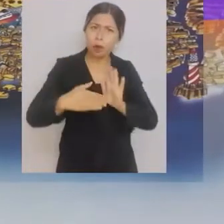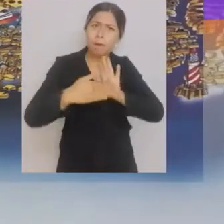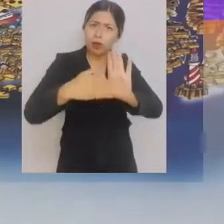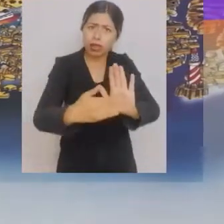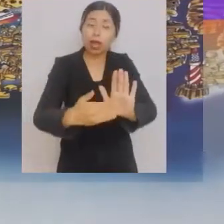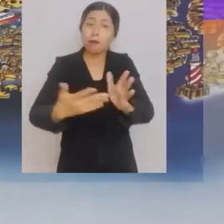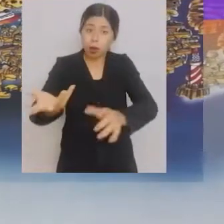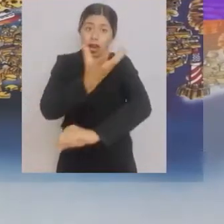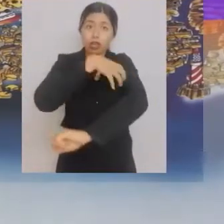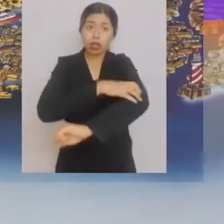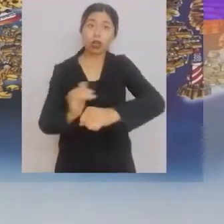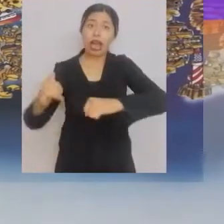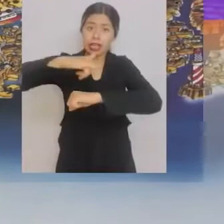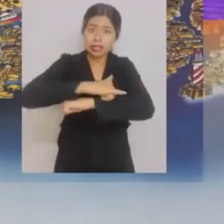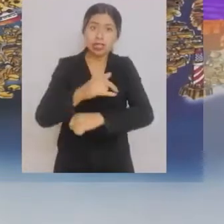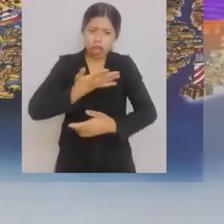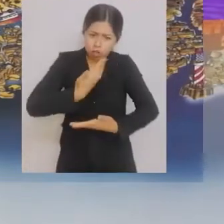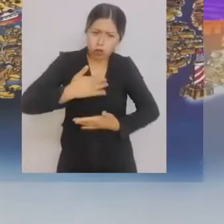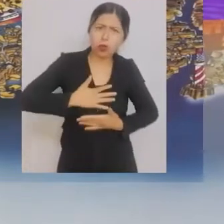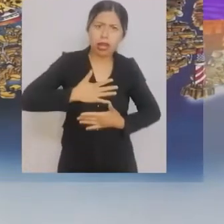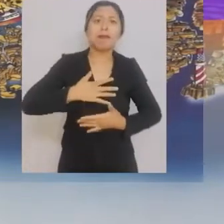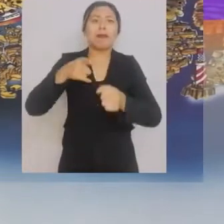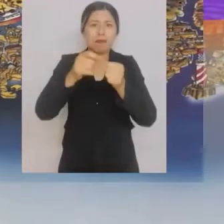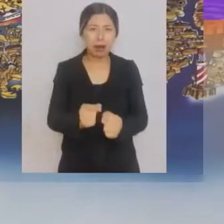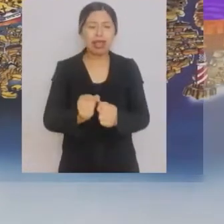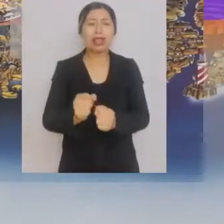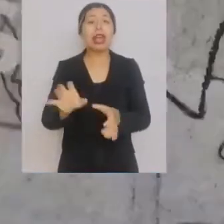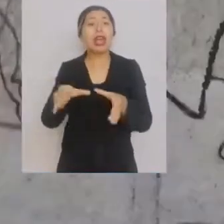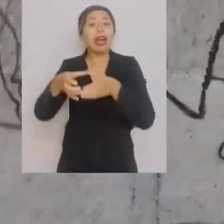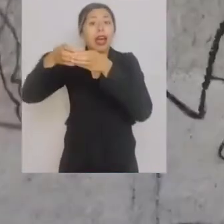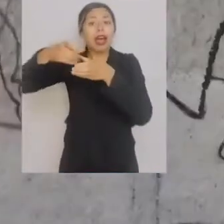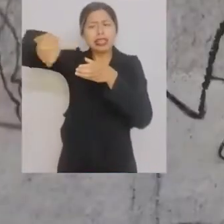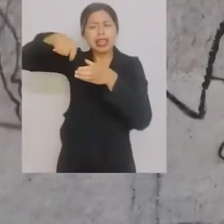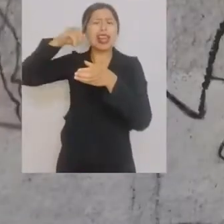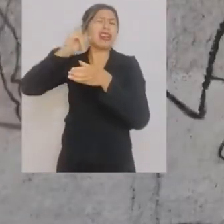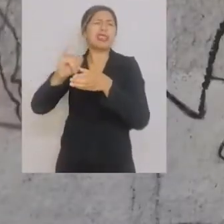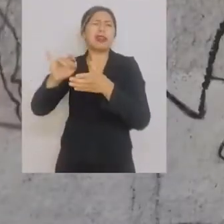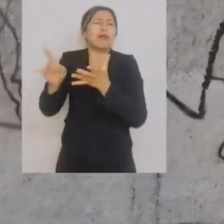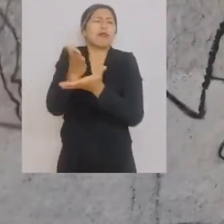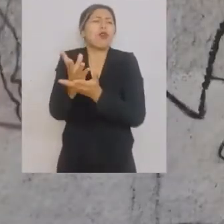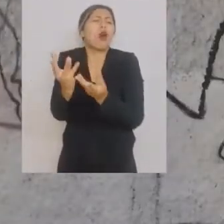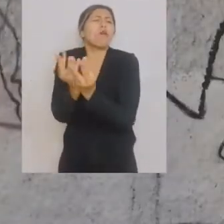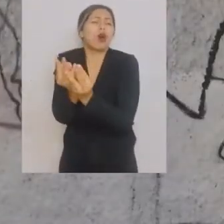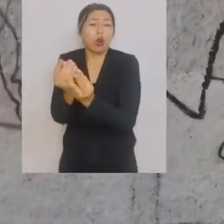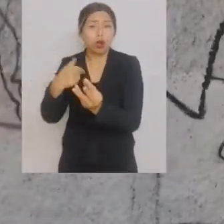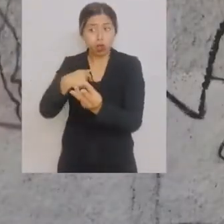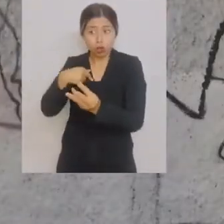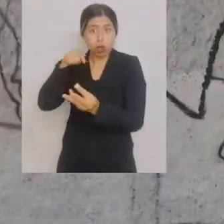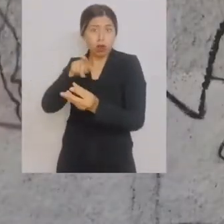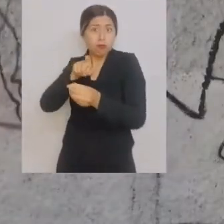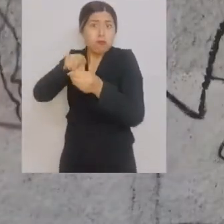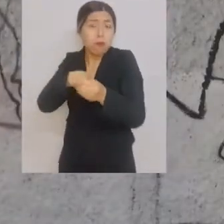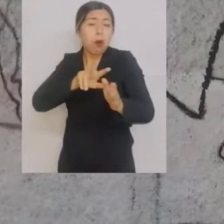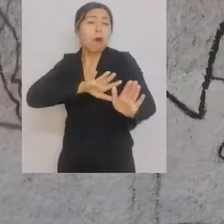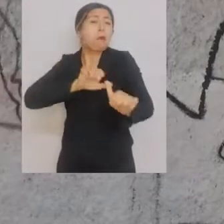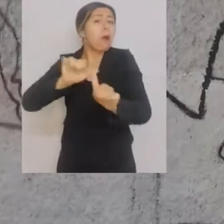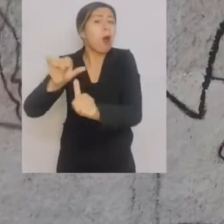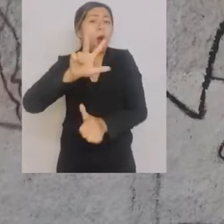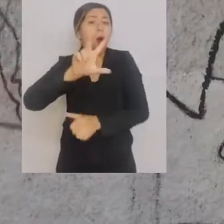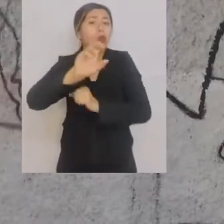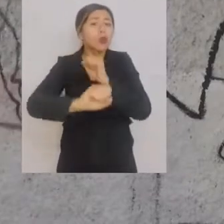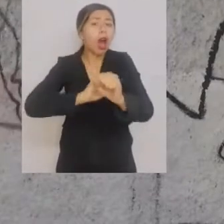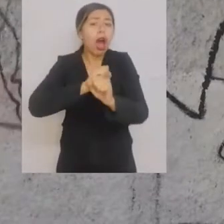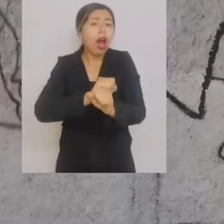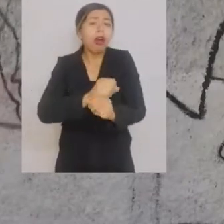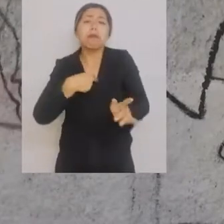demostremos todos y todas que la región de Aysén que nos merecemos es posible. El Senado siempre ha sido la instancia más oligárquica en la historia del país. Y por eso